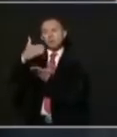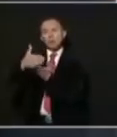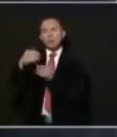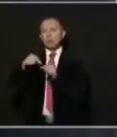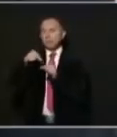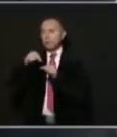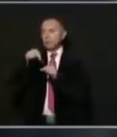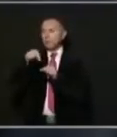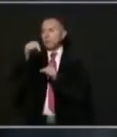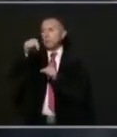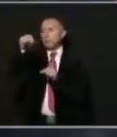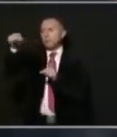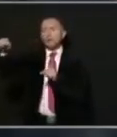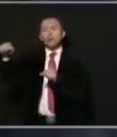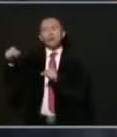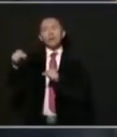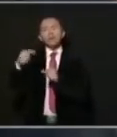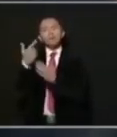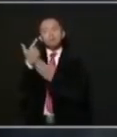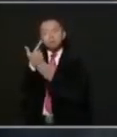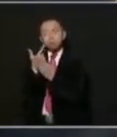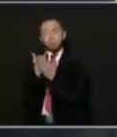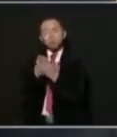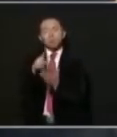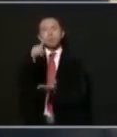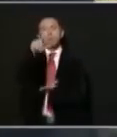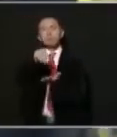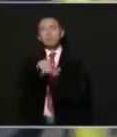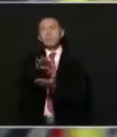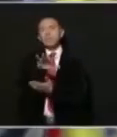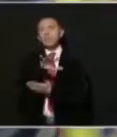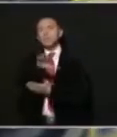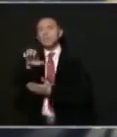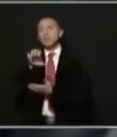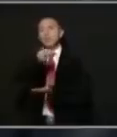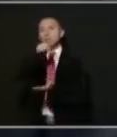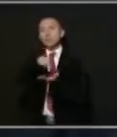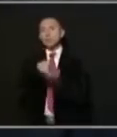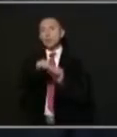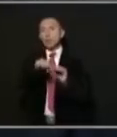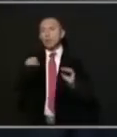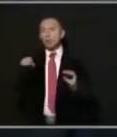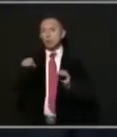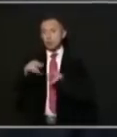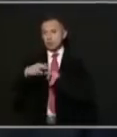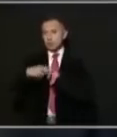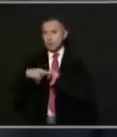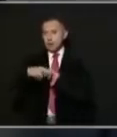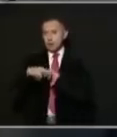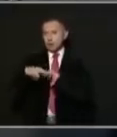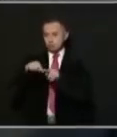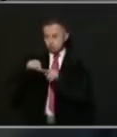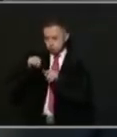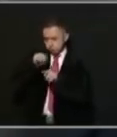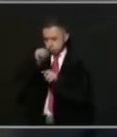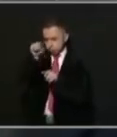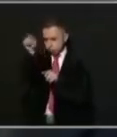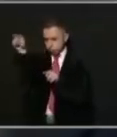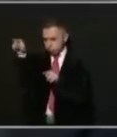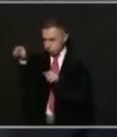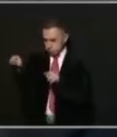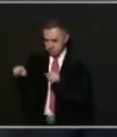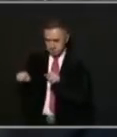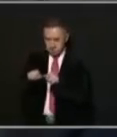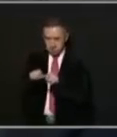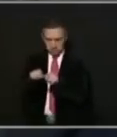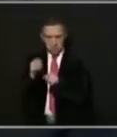son 1.500 kilómetros de vías que se tienen proyectadas. Y se